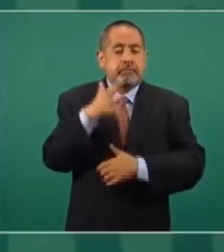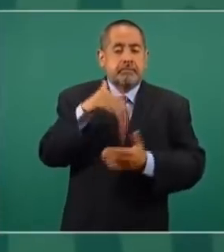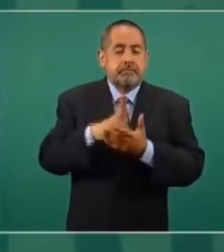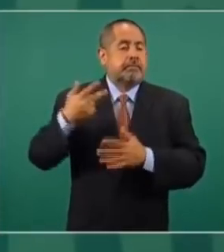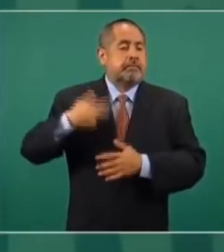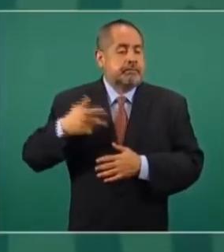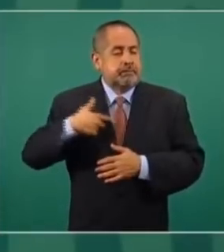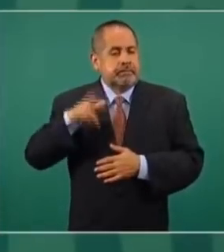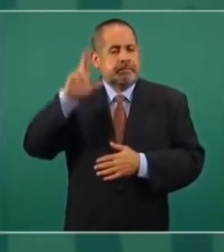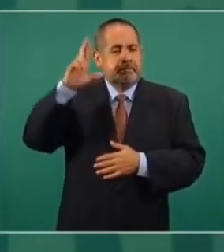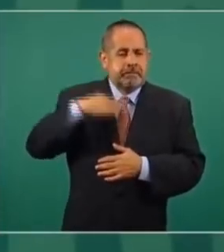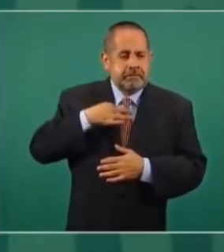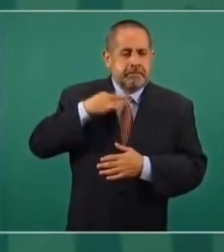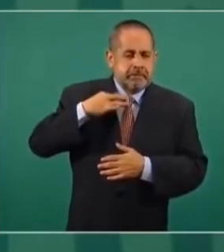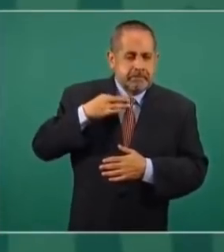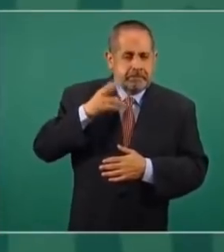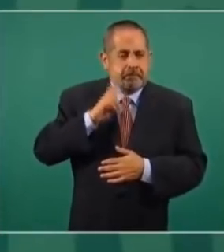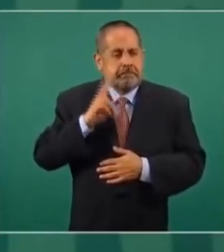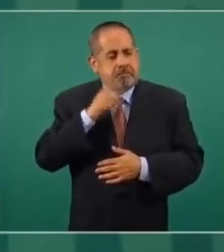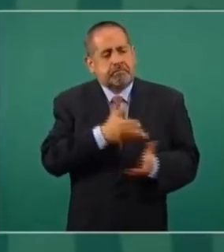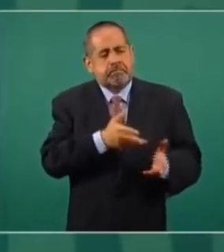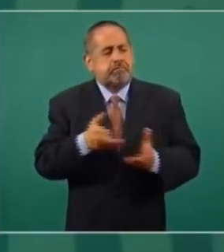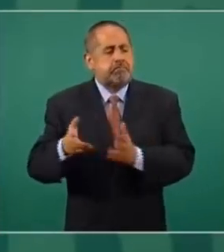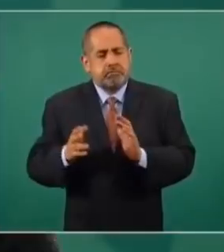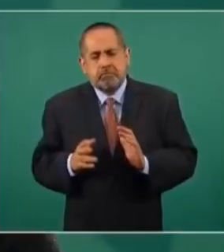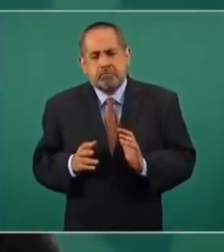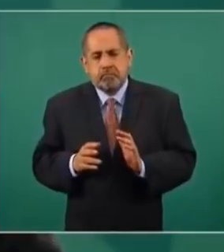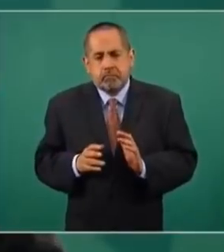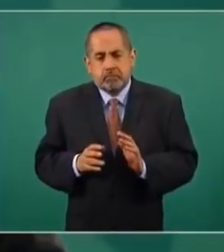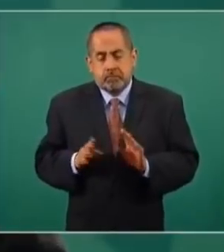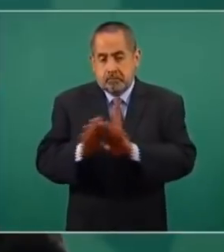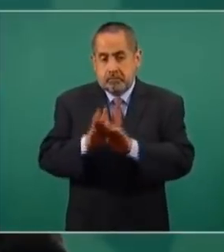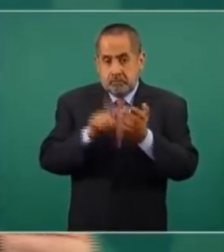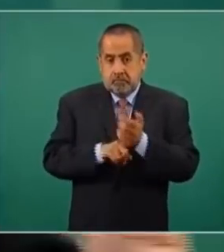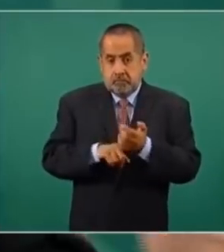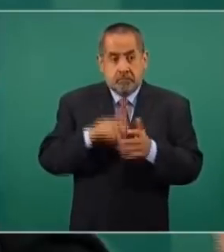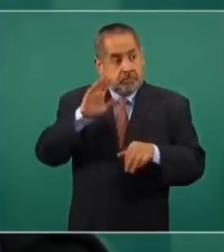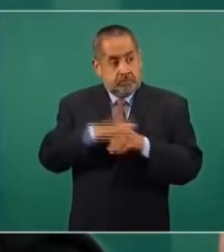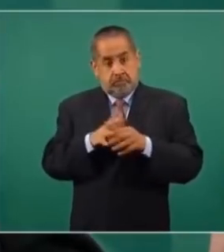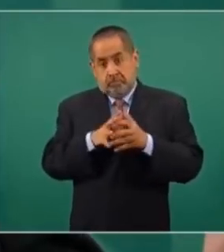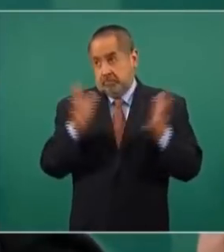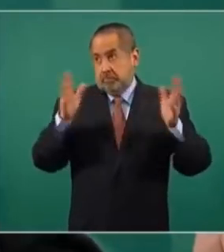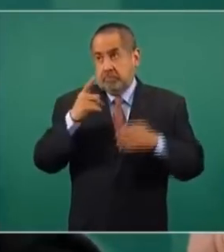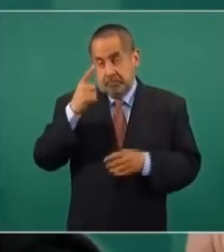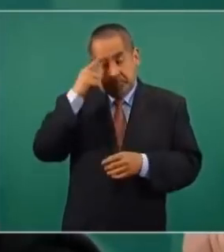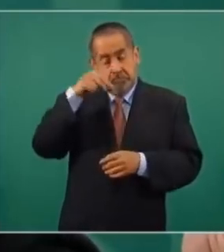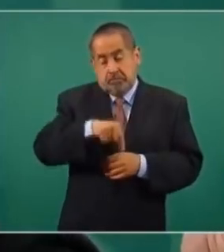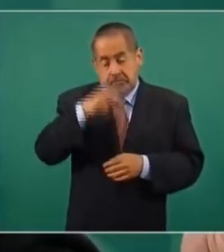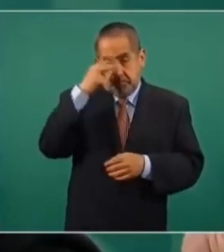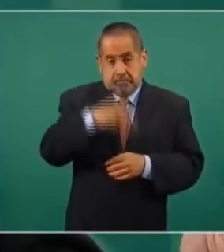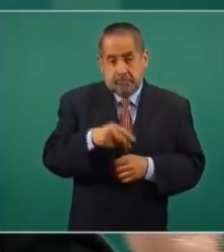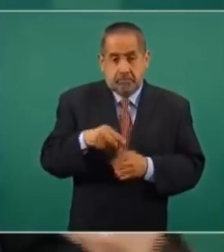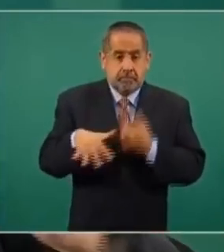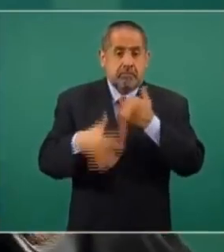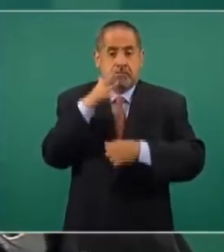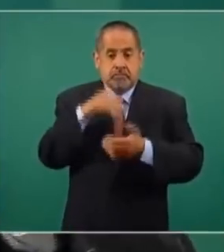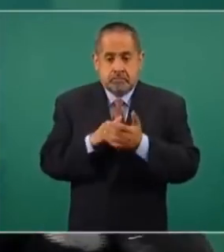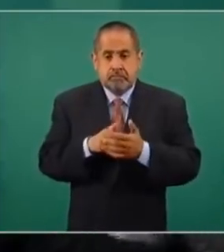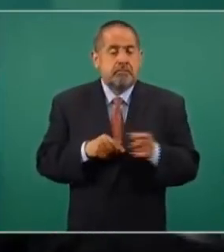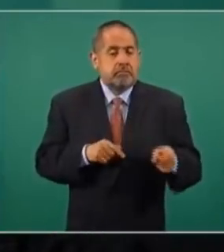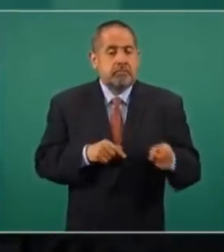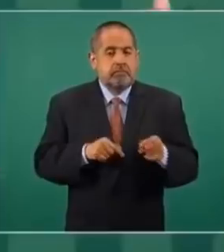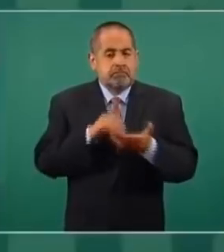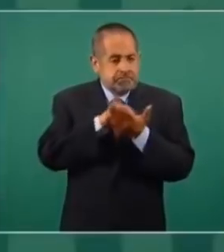aproximadamente 15,000 voluntarias y voluntarios. De hecho, la fase 3 más amplia que se ha hecho en México, es donde tenemos